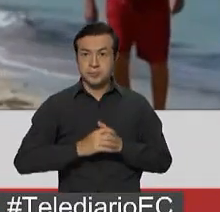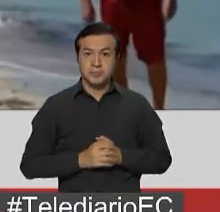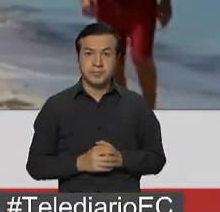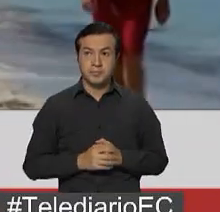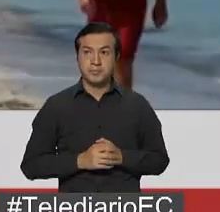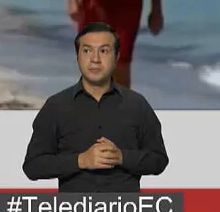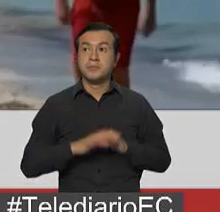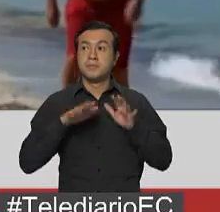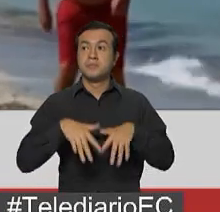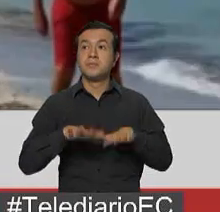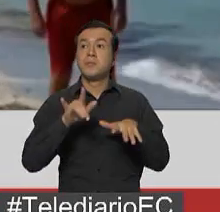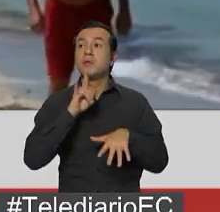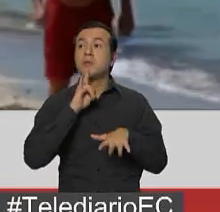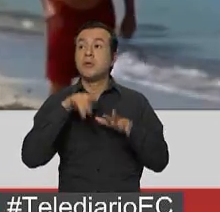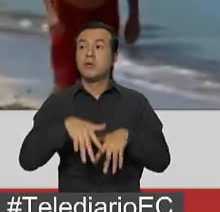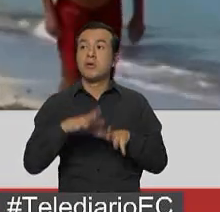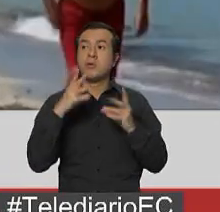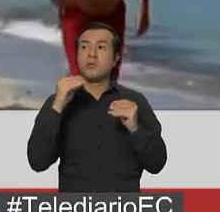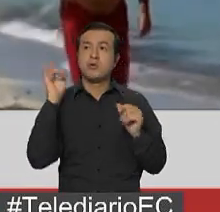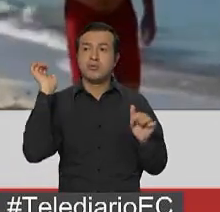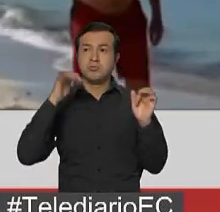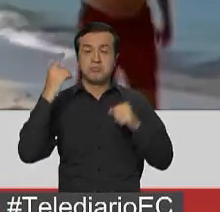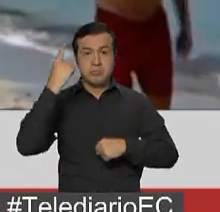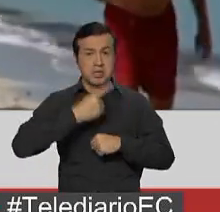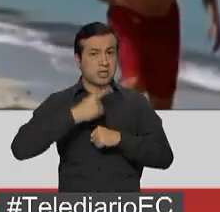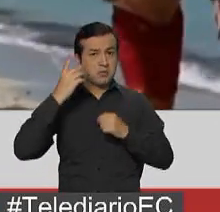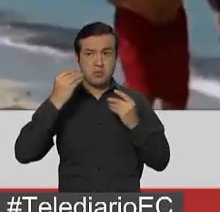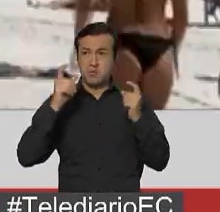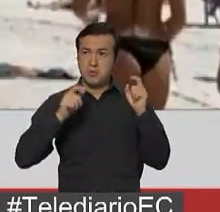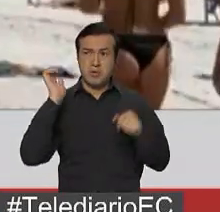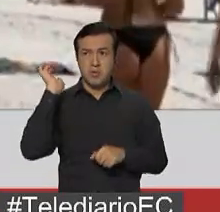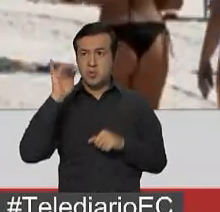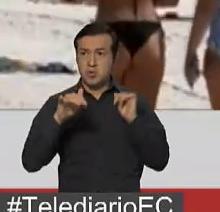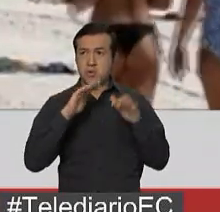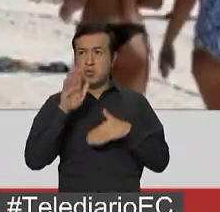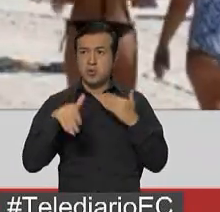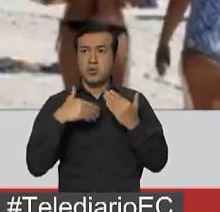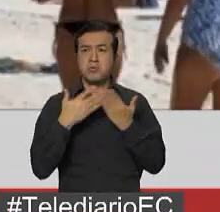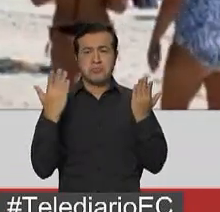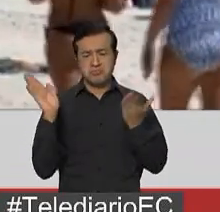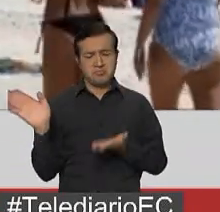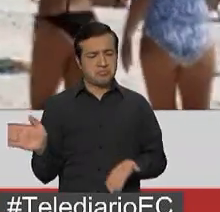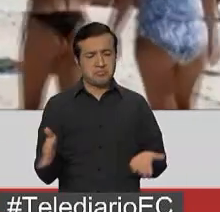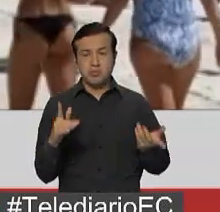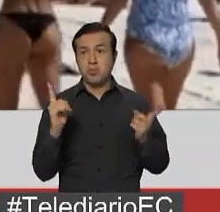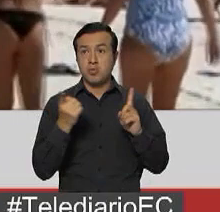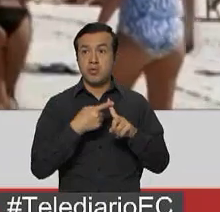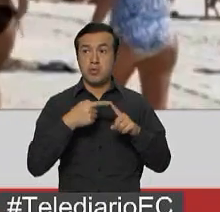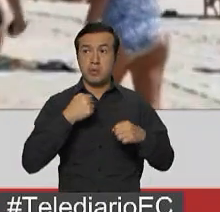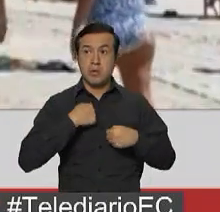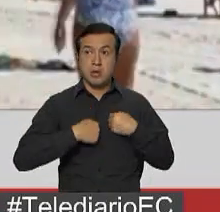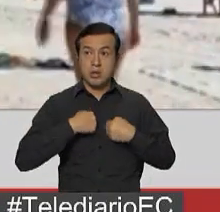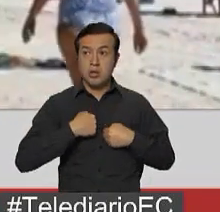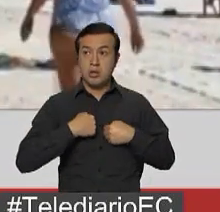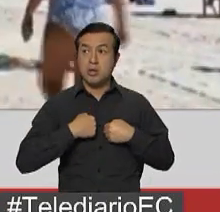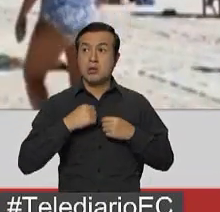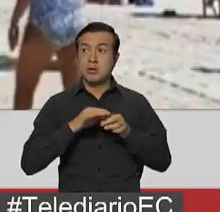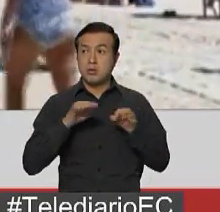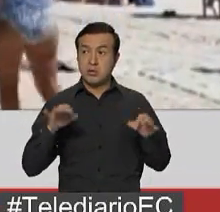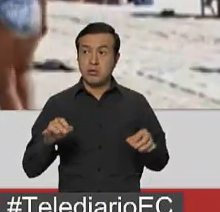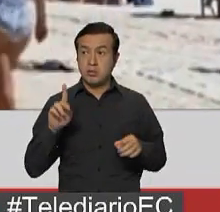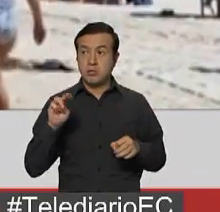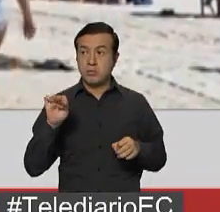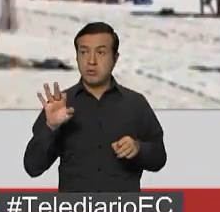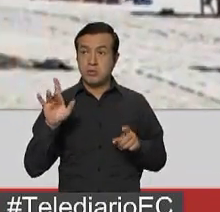las playas de florida se llenan en el primer día de apertura todo está permitido salvo bañarse y acercarse a menos de dos